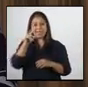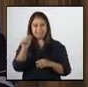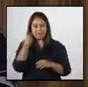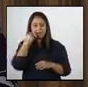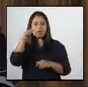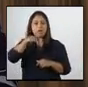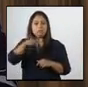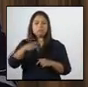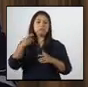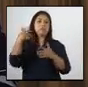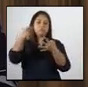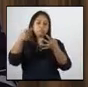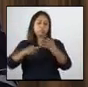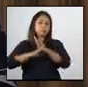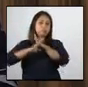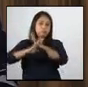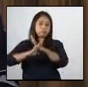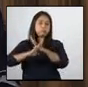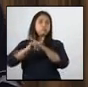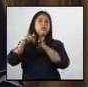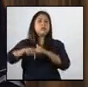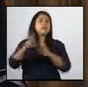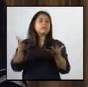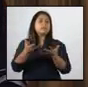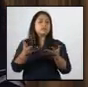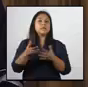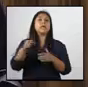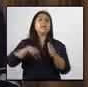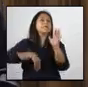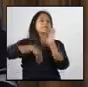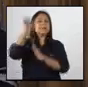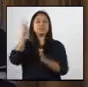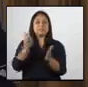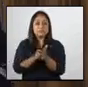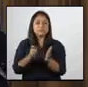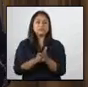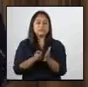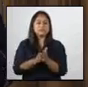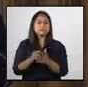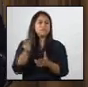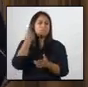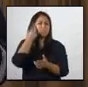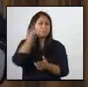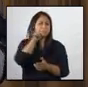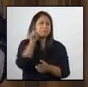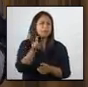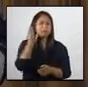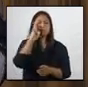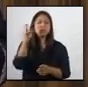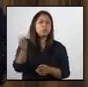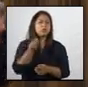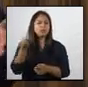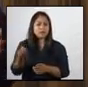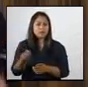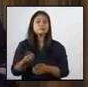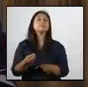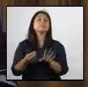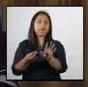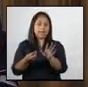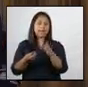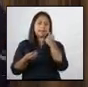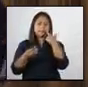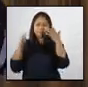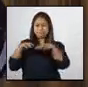protocolo de seguridad que consiste en la masificación de pruebas y se preguntarán por qué pruebas de el coronavirus con las